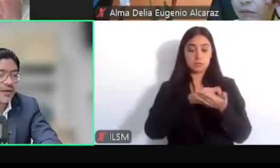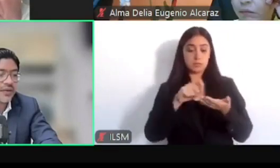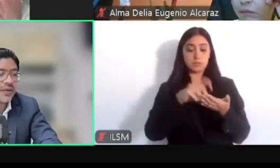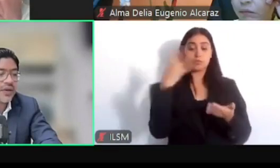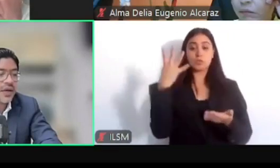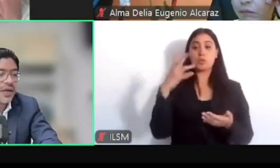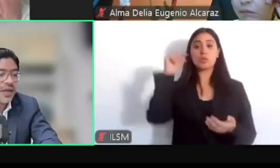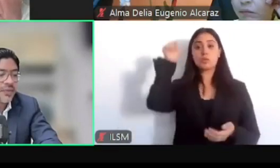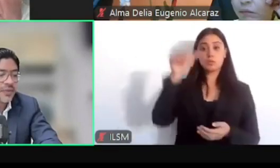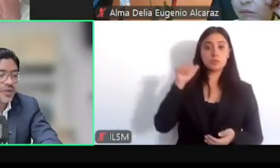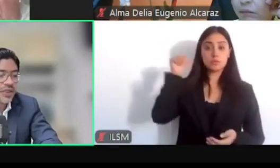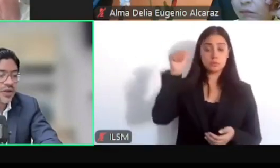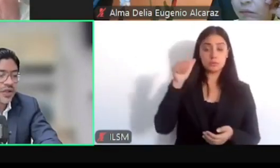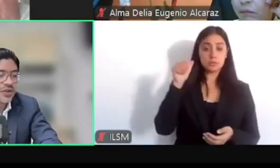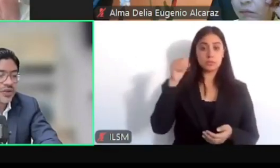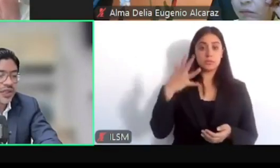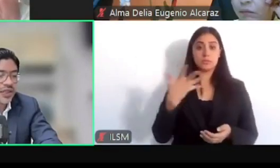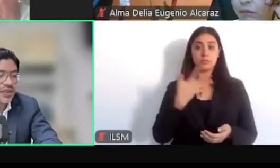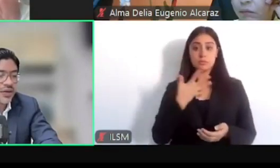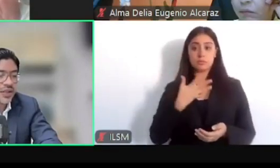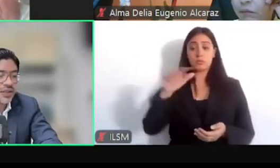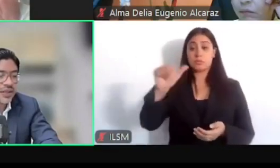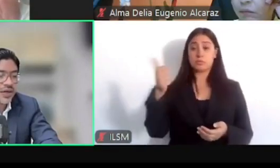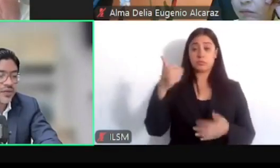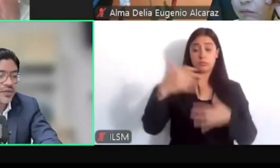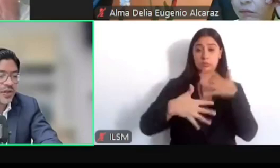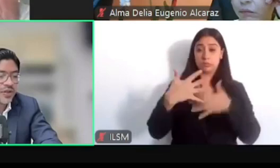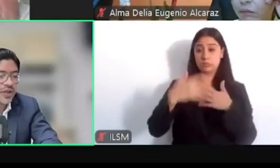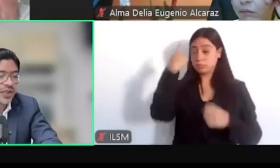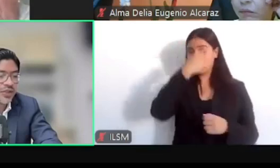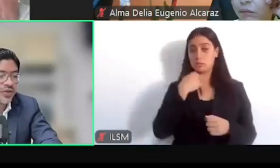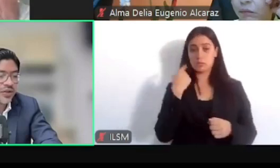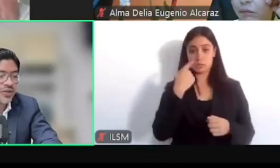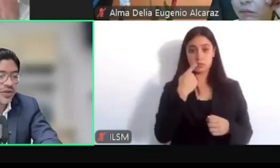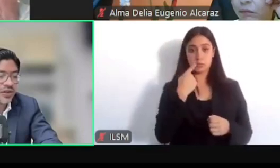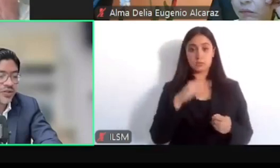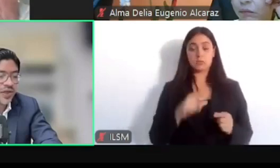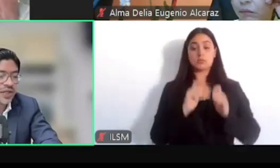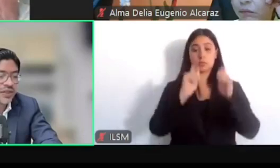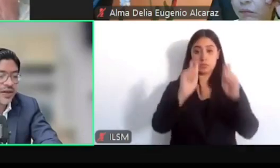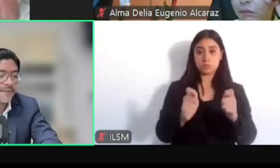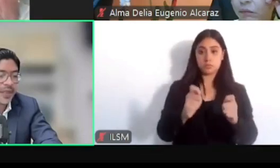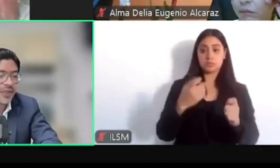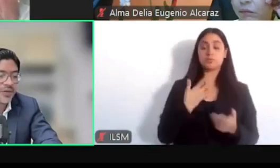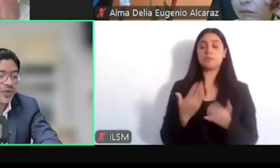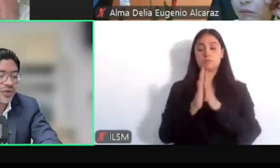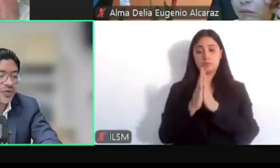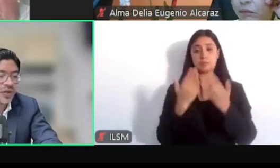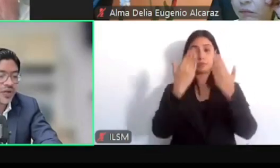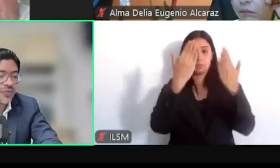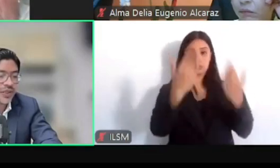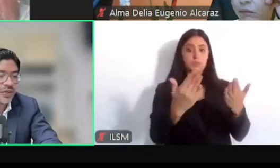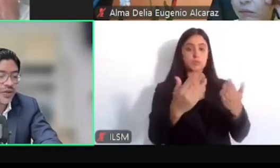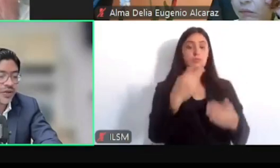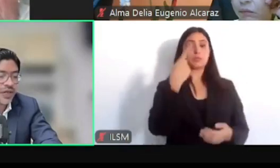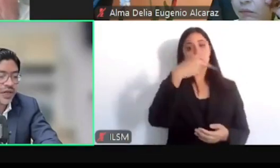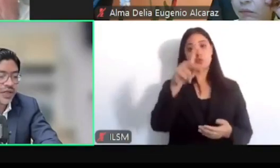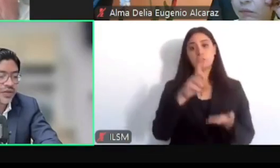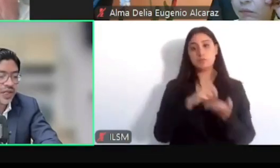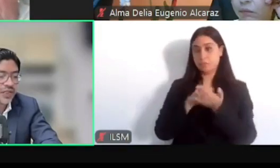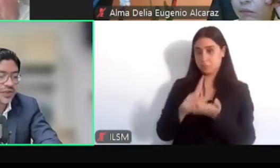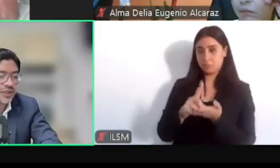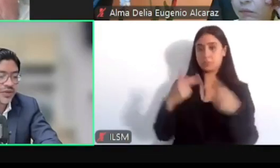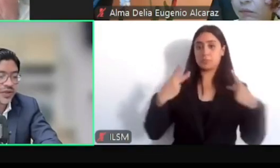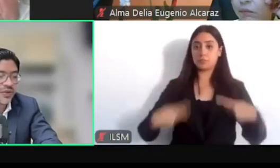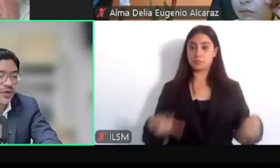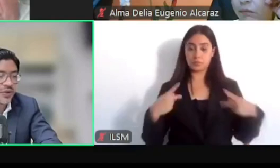de abril depositado a las 1115 horas ante la Comisión Nacional de elecciones Solicito a esta en el uso de su derecho de petición y en relación